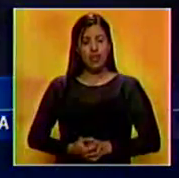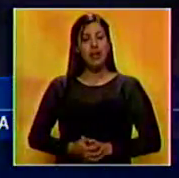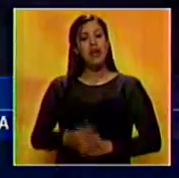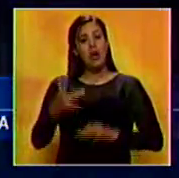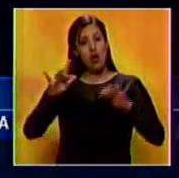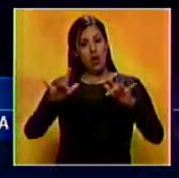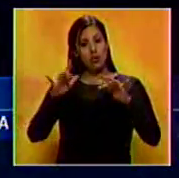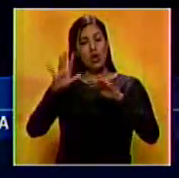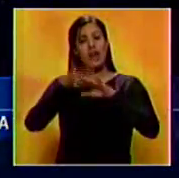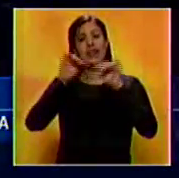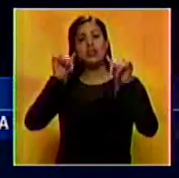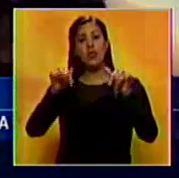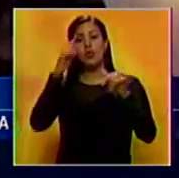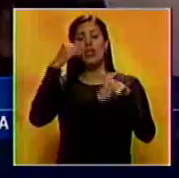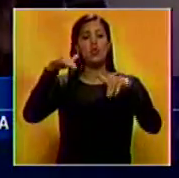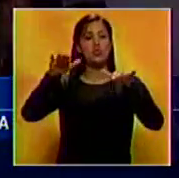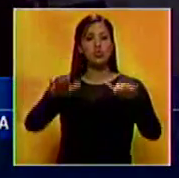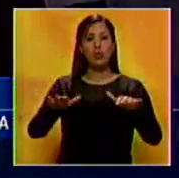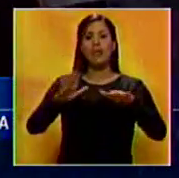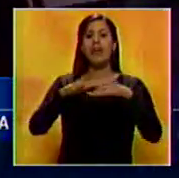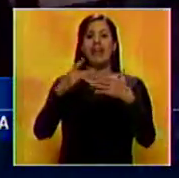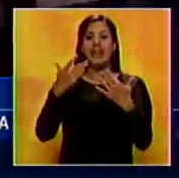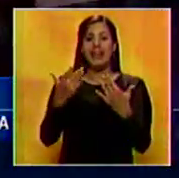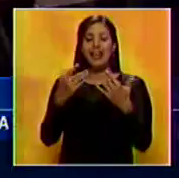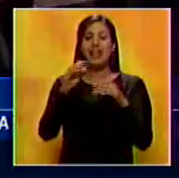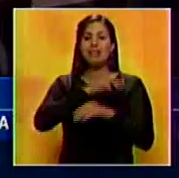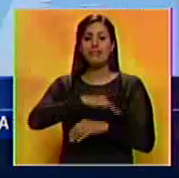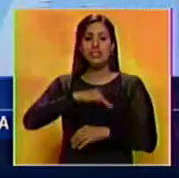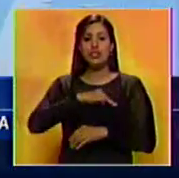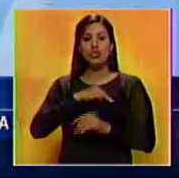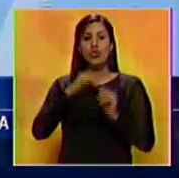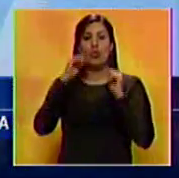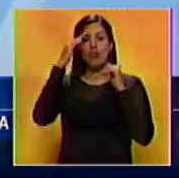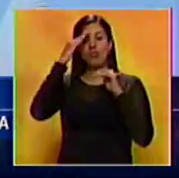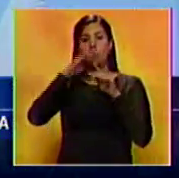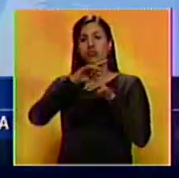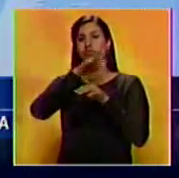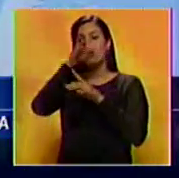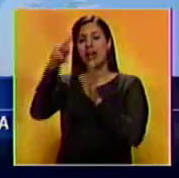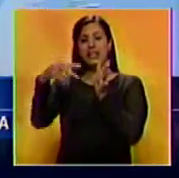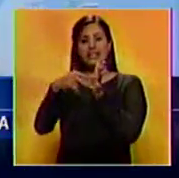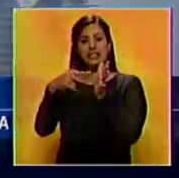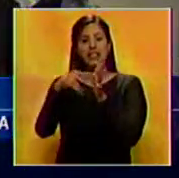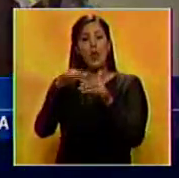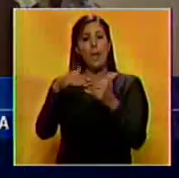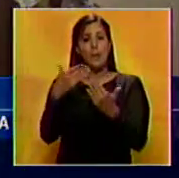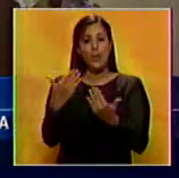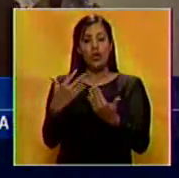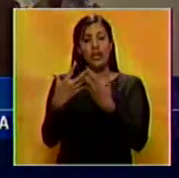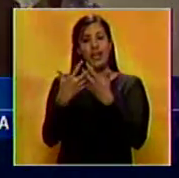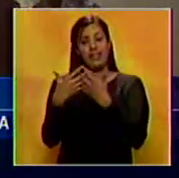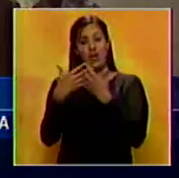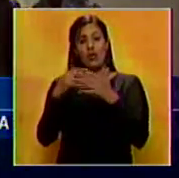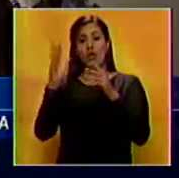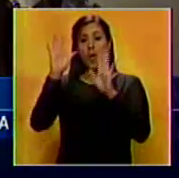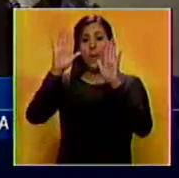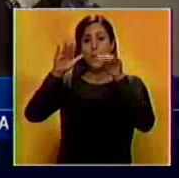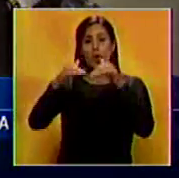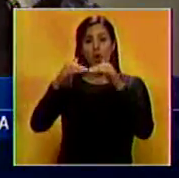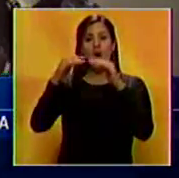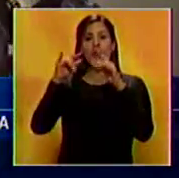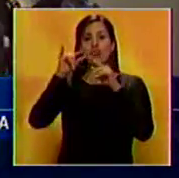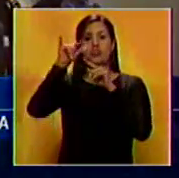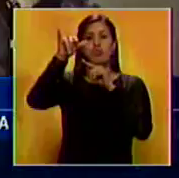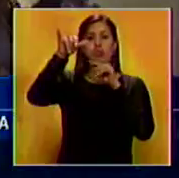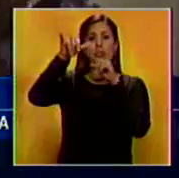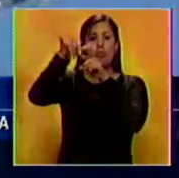En Australia anunció hoy la suspensión temporal de las misiones de su Fuerza Aérea en Siria, esto luego de que Estados Unidos derribara un caza de